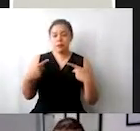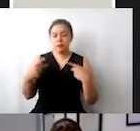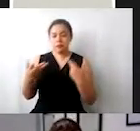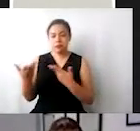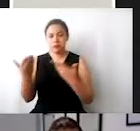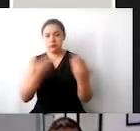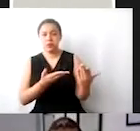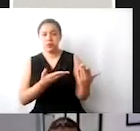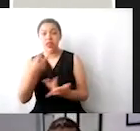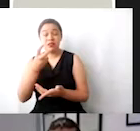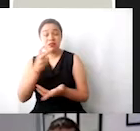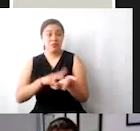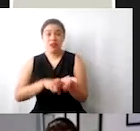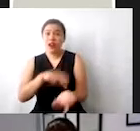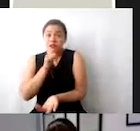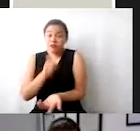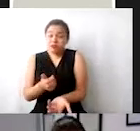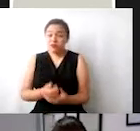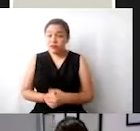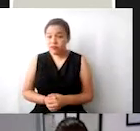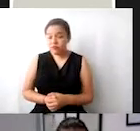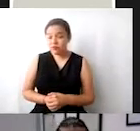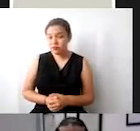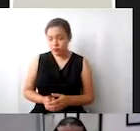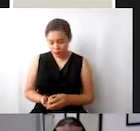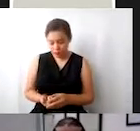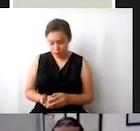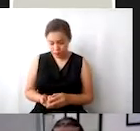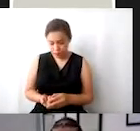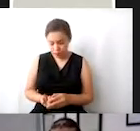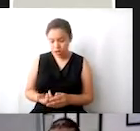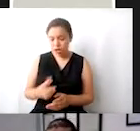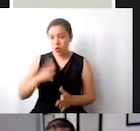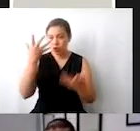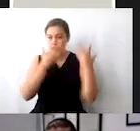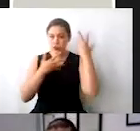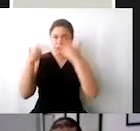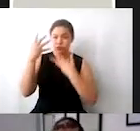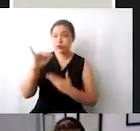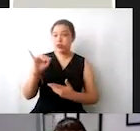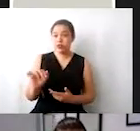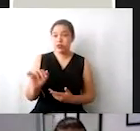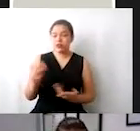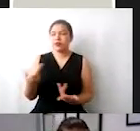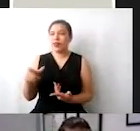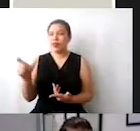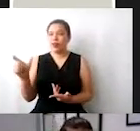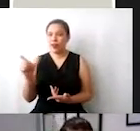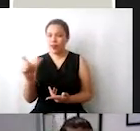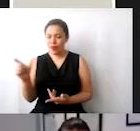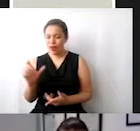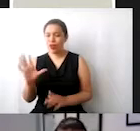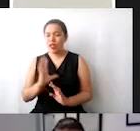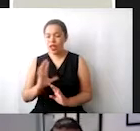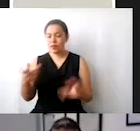vale nada de esto. Entonces, creó mucha confusión porque, bueno, ¿cuándo entonces se considera que se pone a disposición